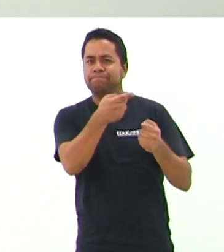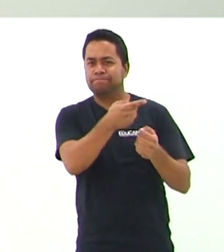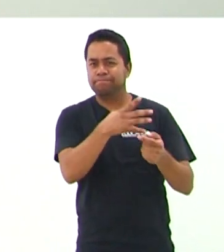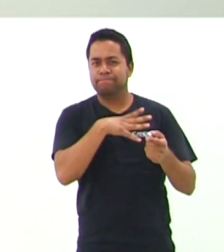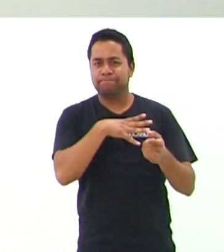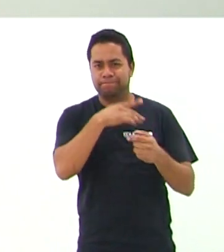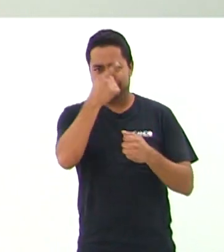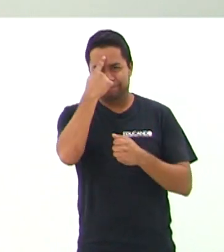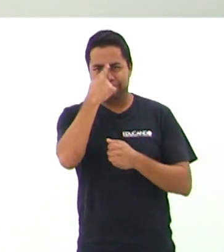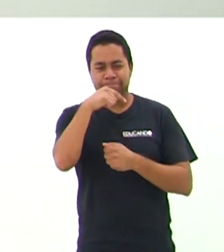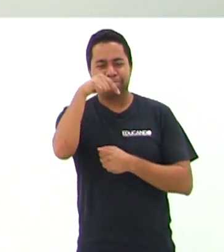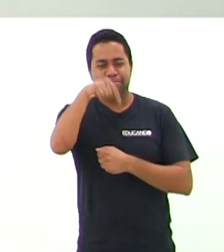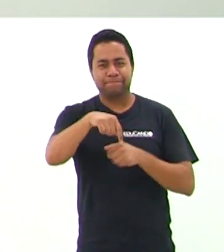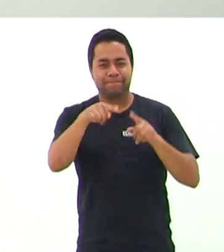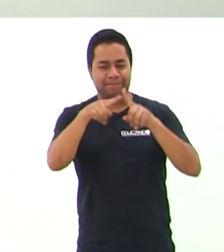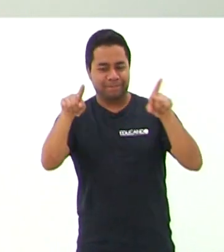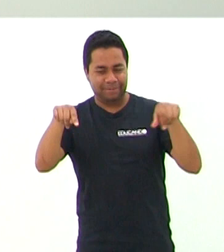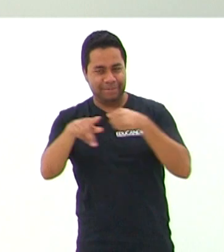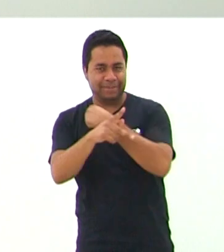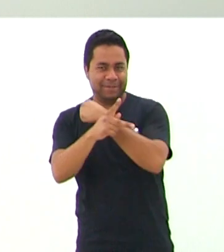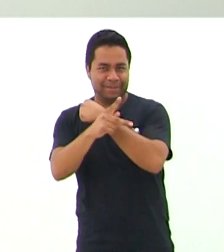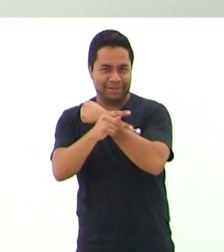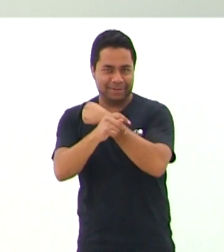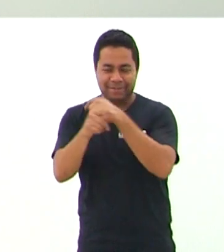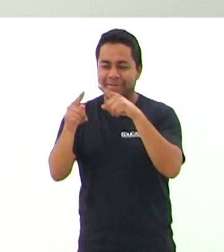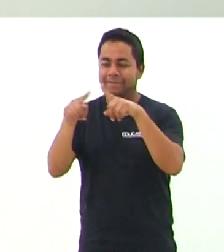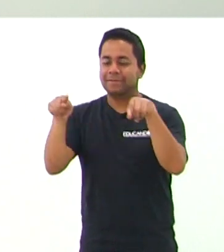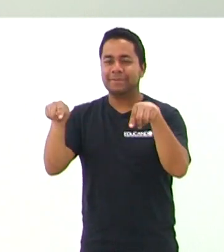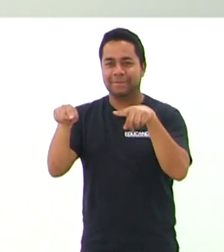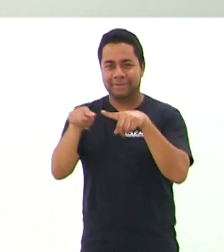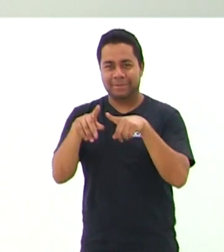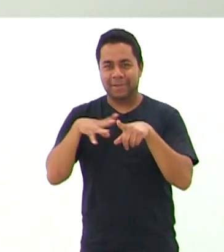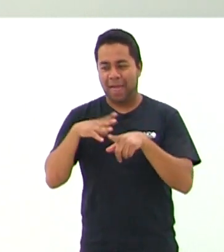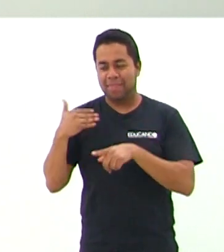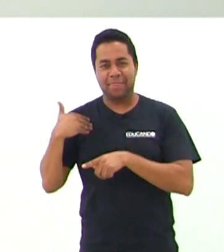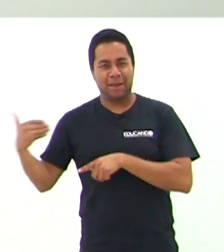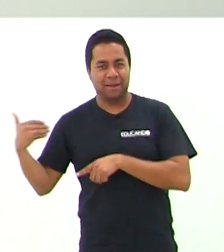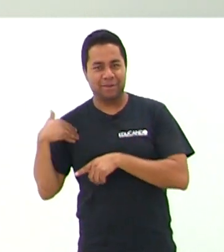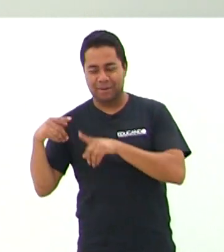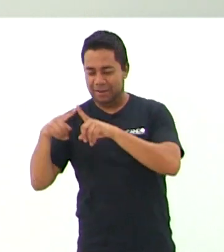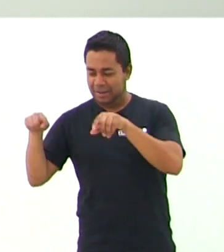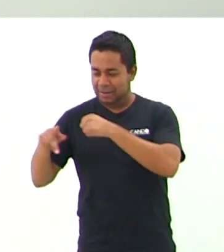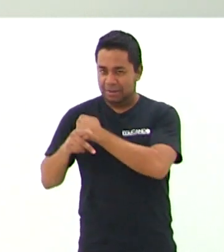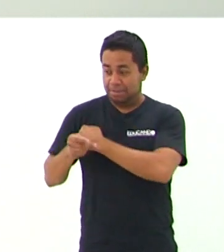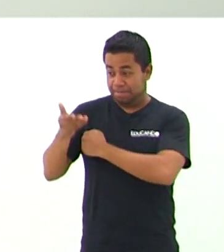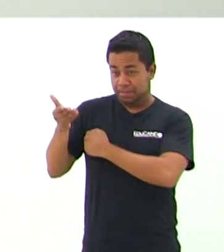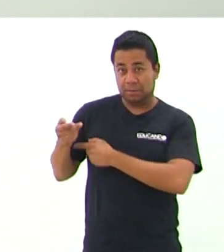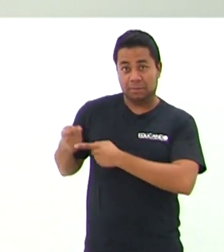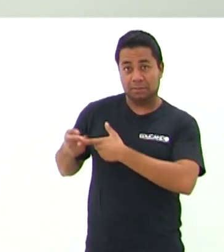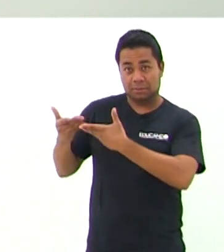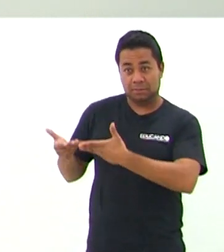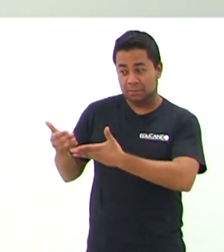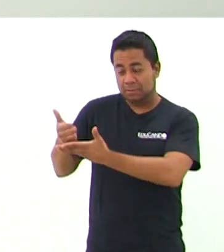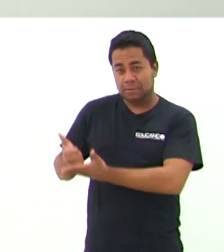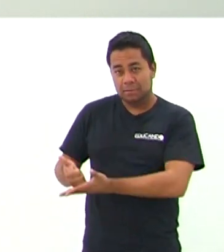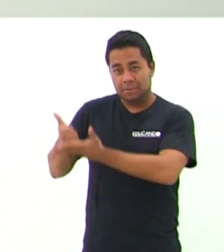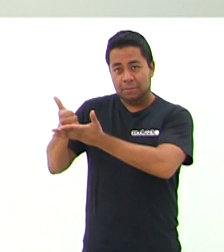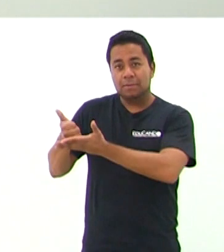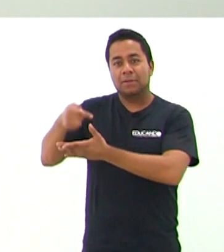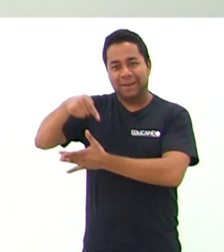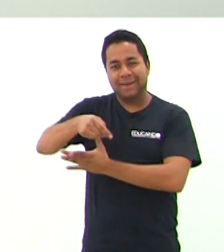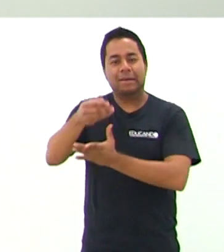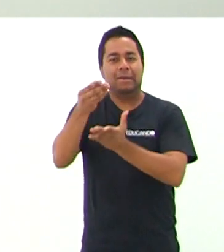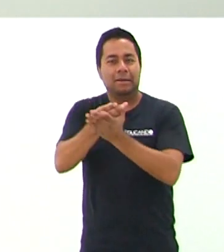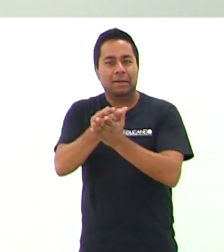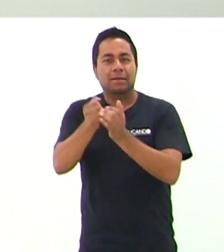la parte de abajo de tu pantalla en el recuadro que tienes del lado derecho. Él nos estará apoyando en toda esta